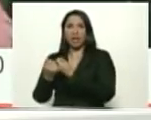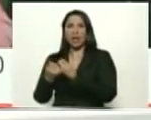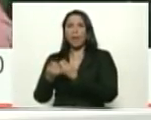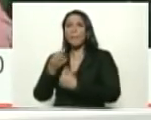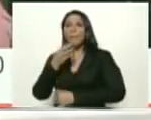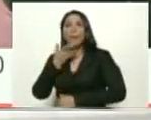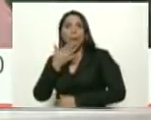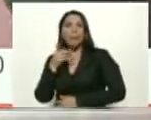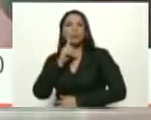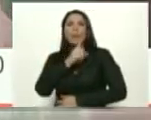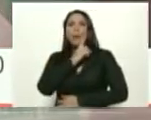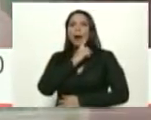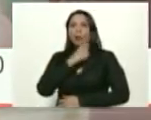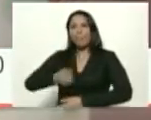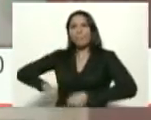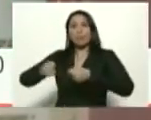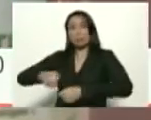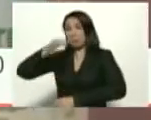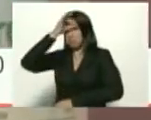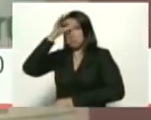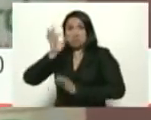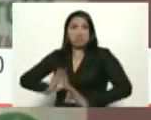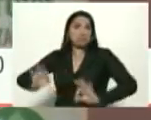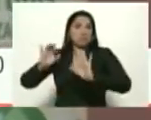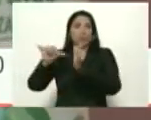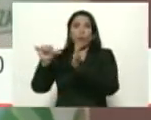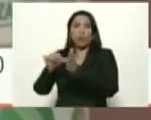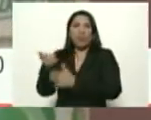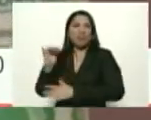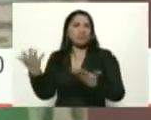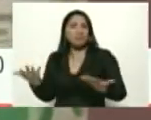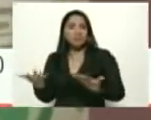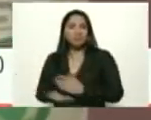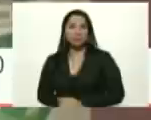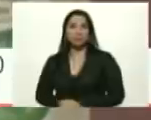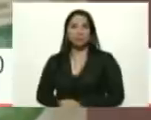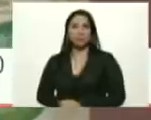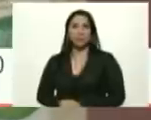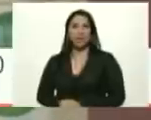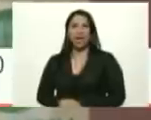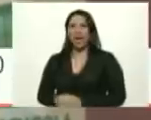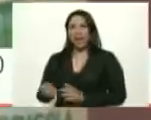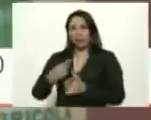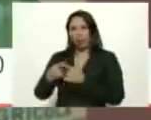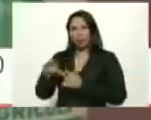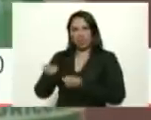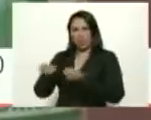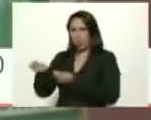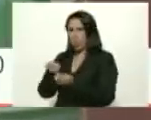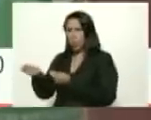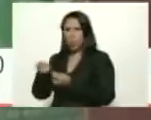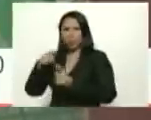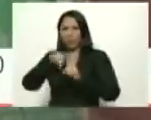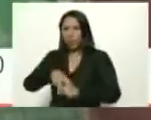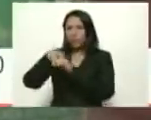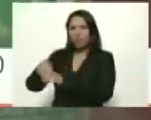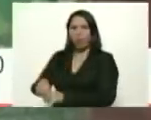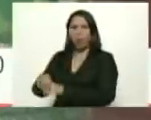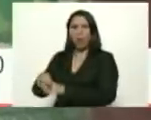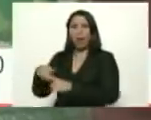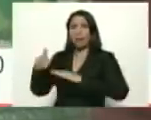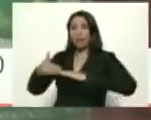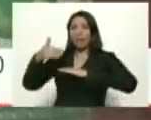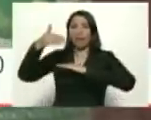mercado, que nadie sabe quién es ni dónde está, regula, domina, y detrás del llamado